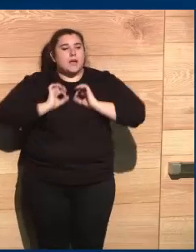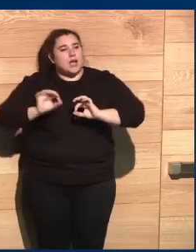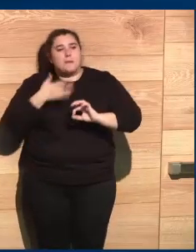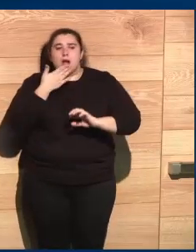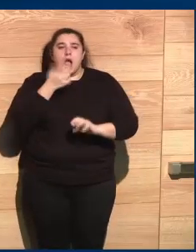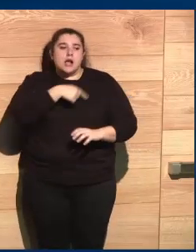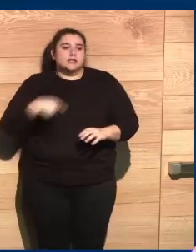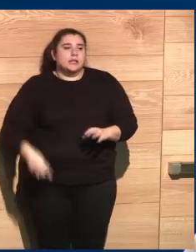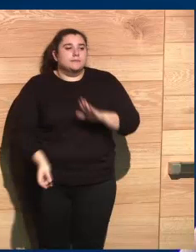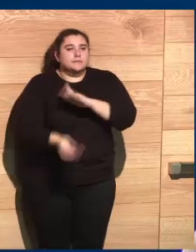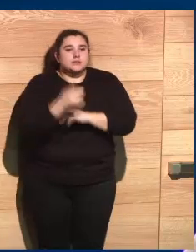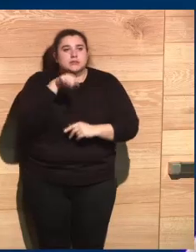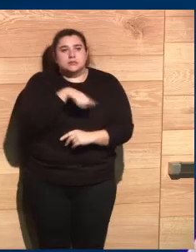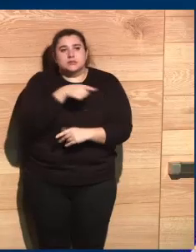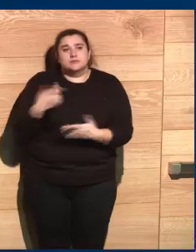juego